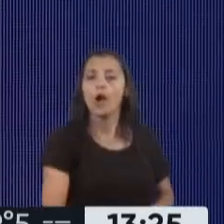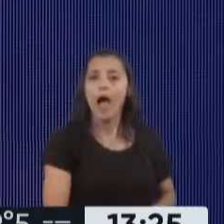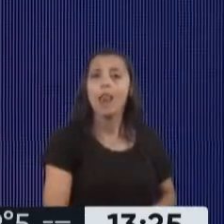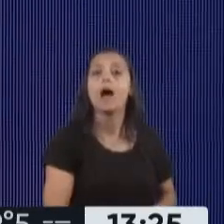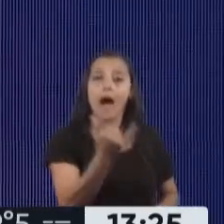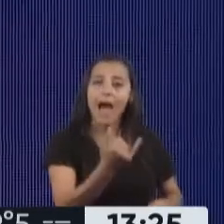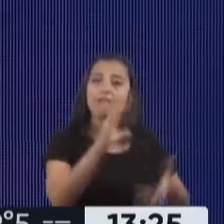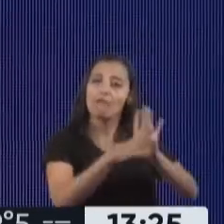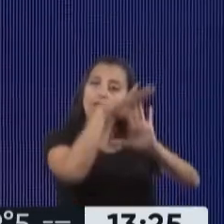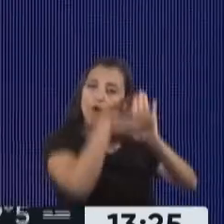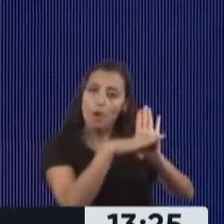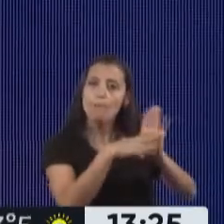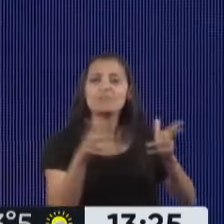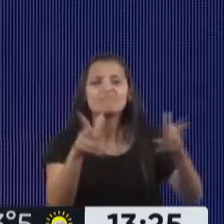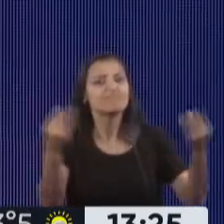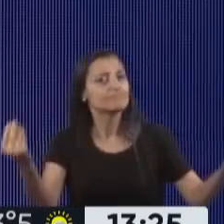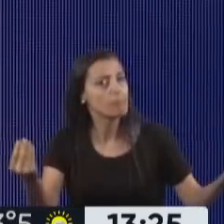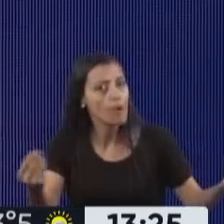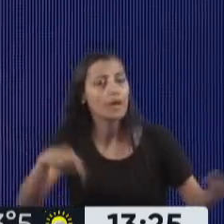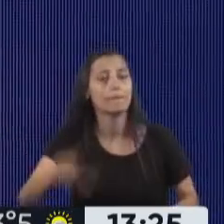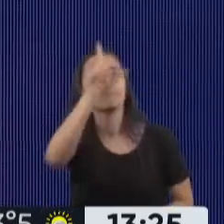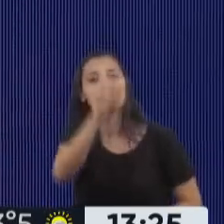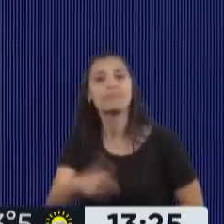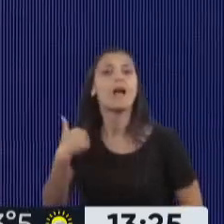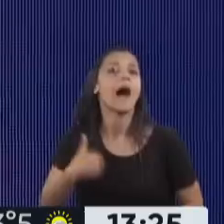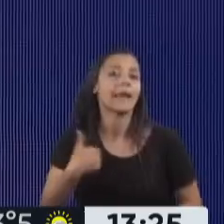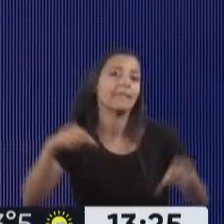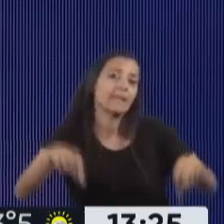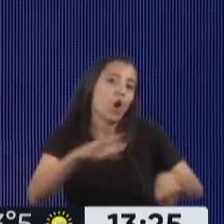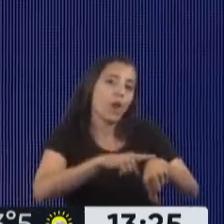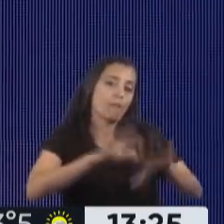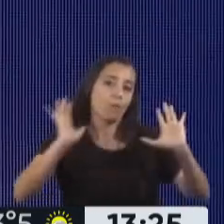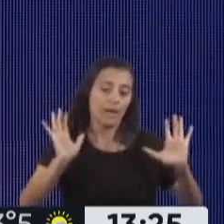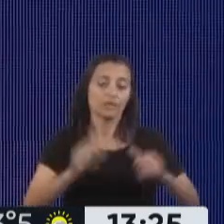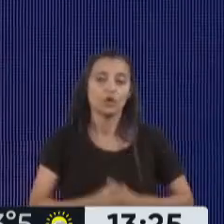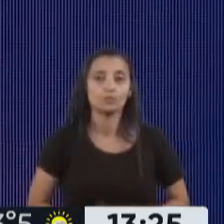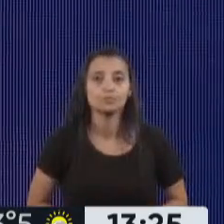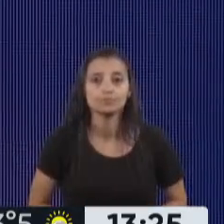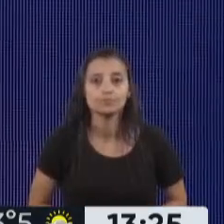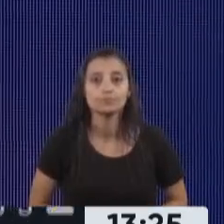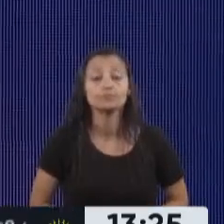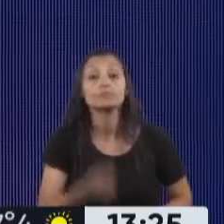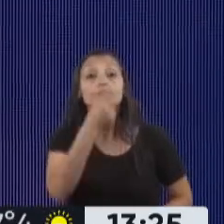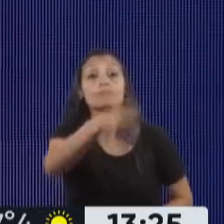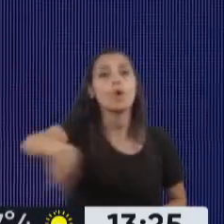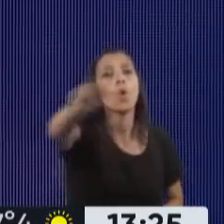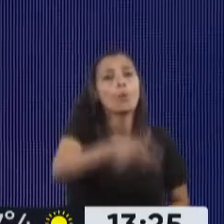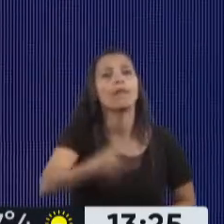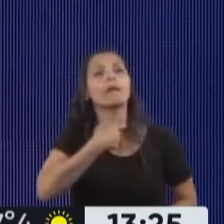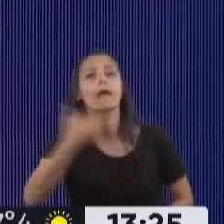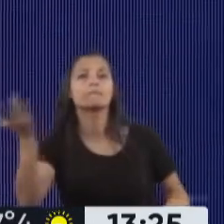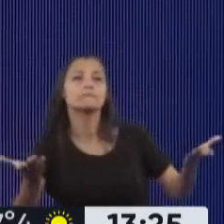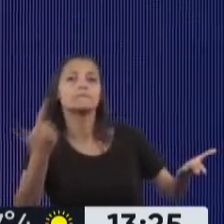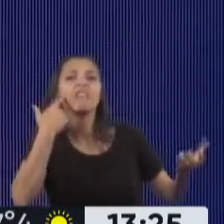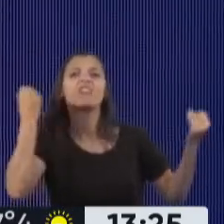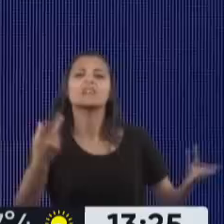qué digo esto? Porque ya entrando en Argentina propiamente dicho, si ustedes quisieran evaluar un proyecto,